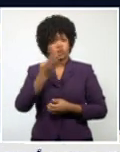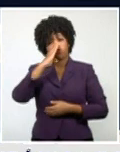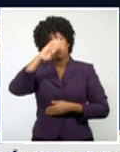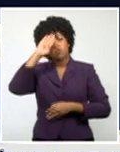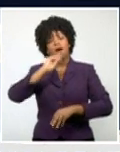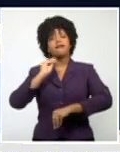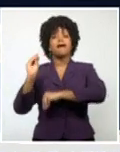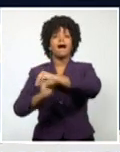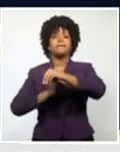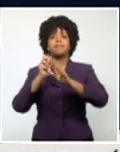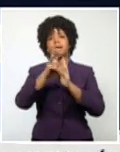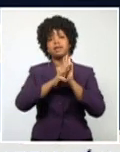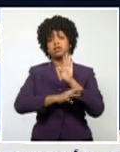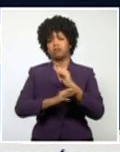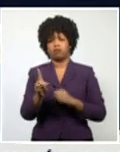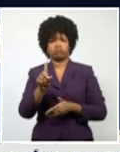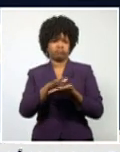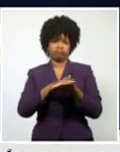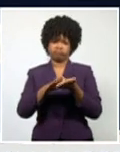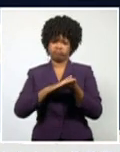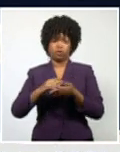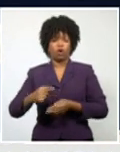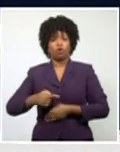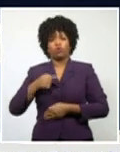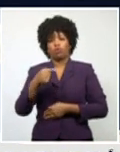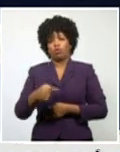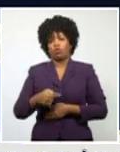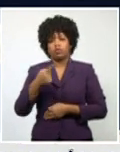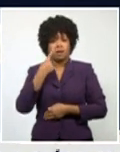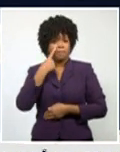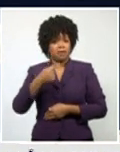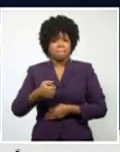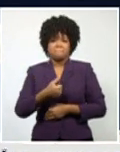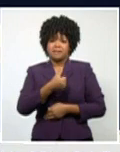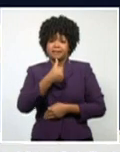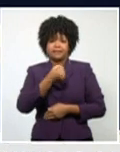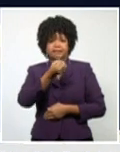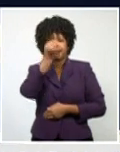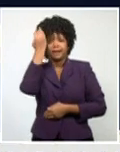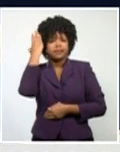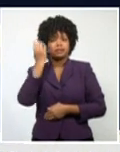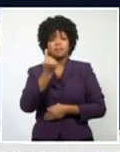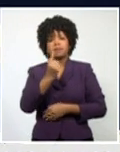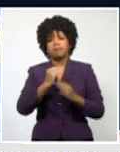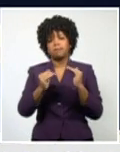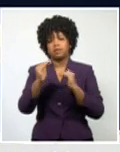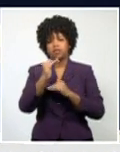ninguna de estas medidas. Todos los días vemos a nuestro presidente, primer ministro, viceprimeros